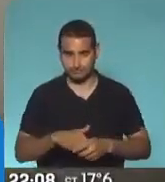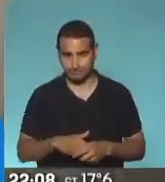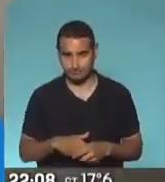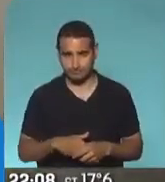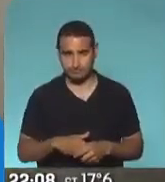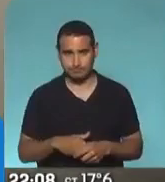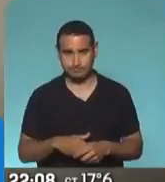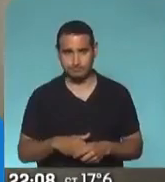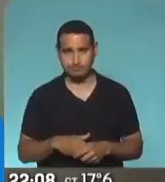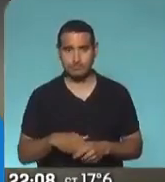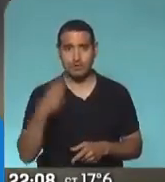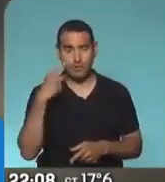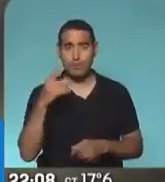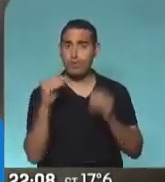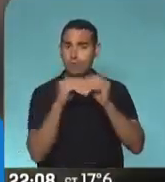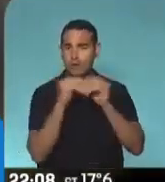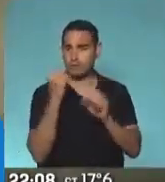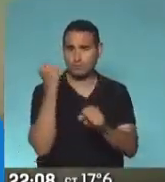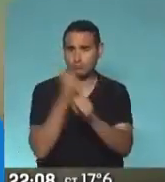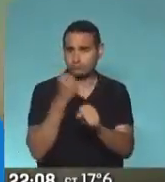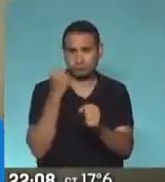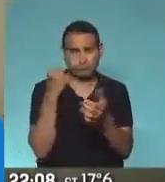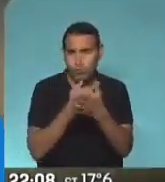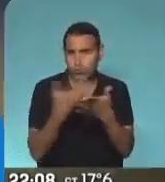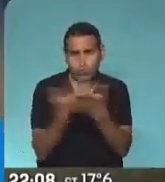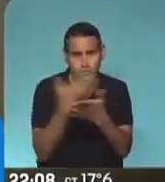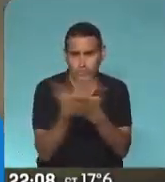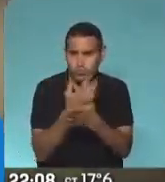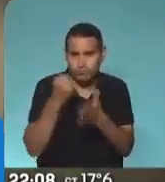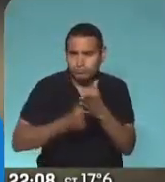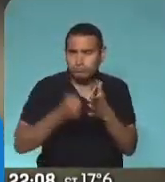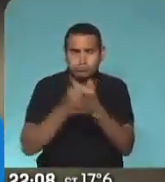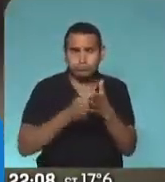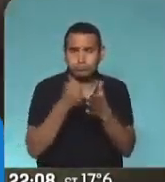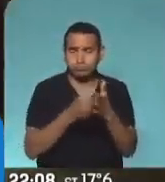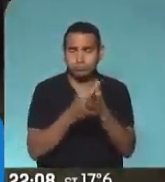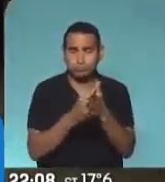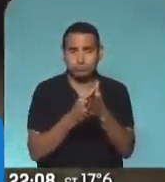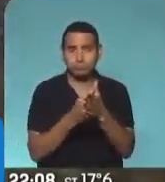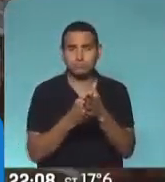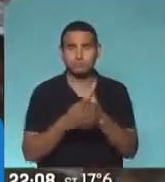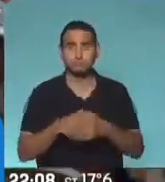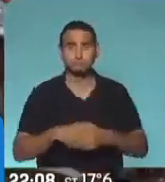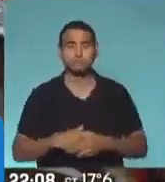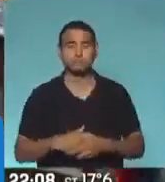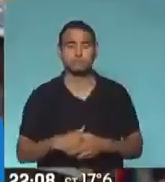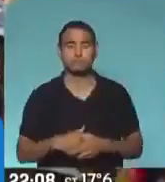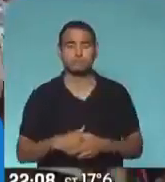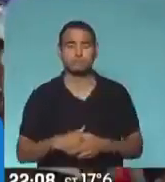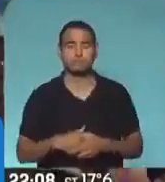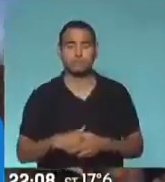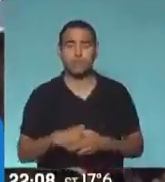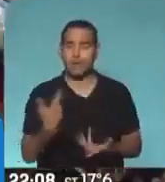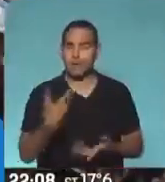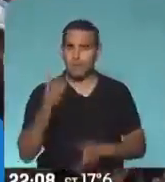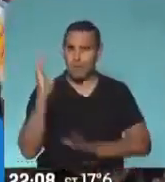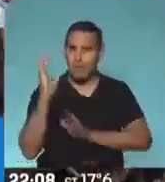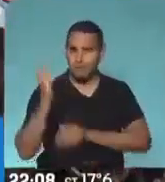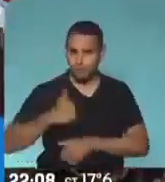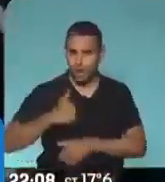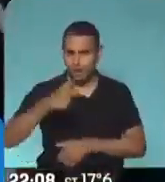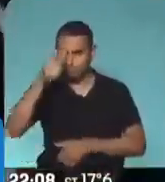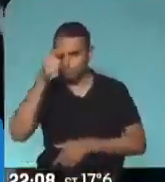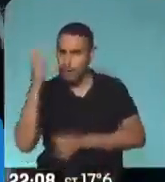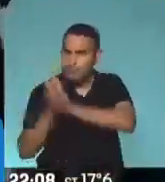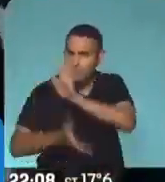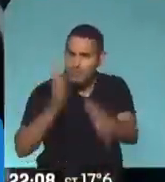los compañeros seguimos luchando, seguimos dando frente. Difundan. A pesar de la violencia de las fuerzas de